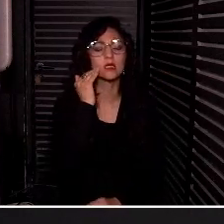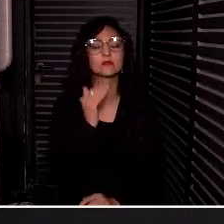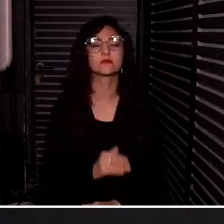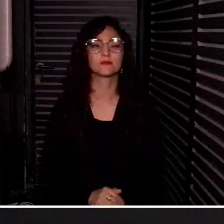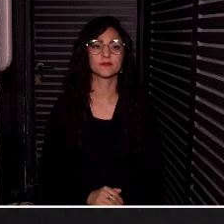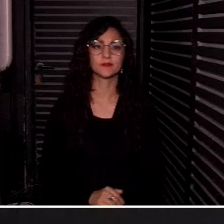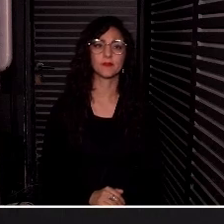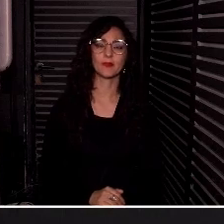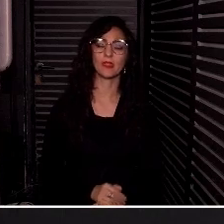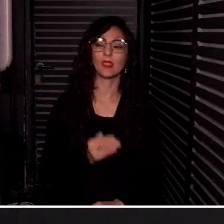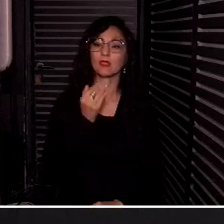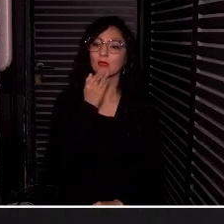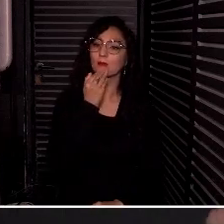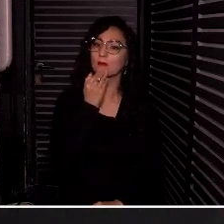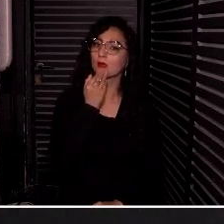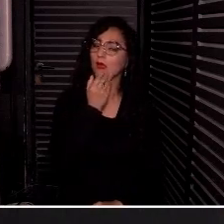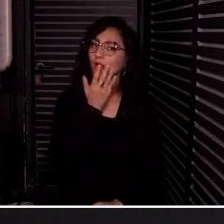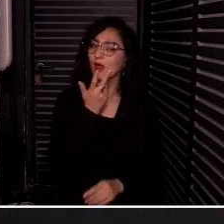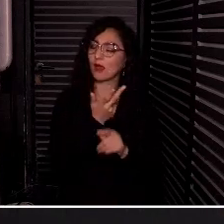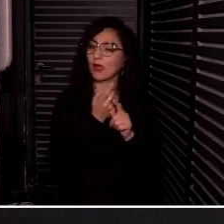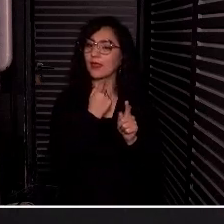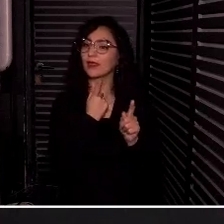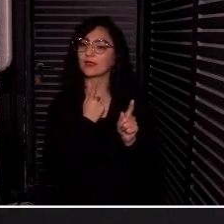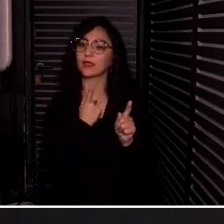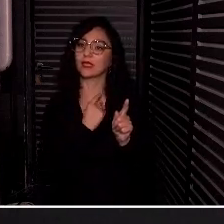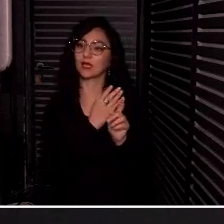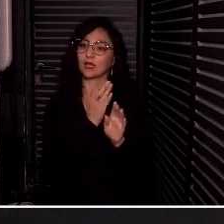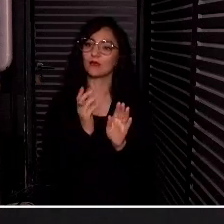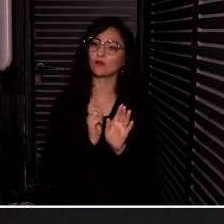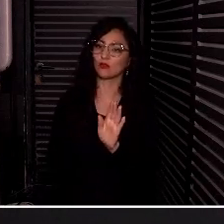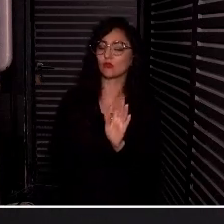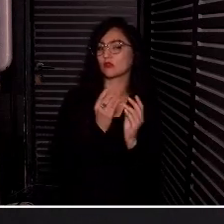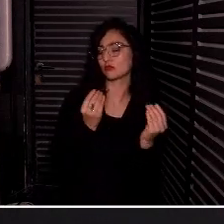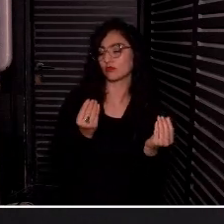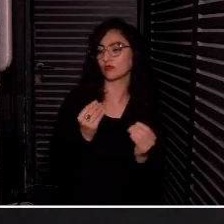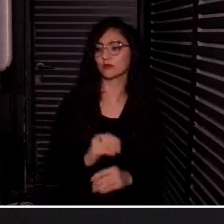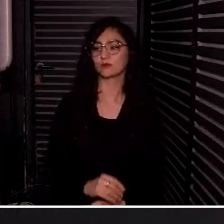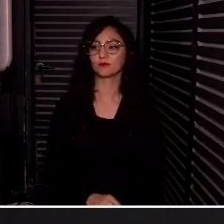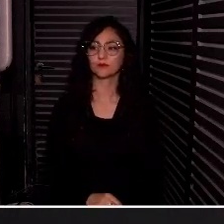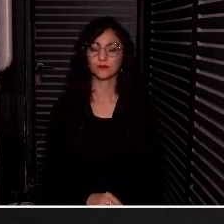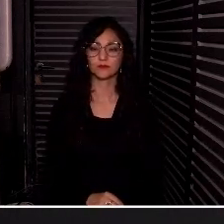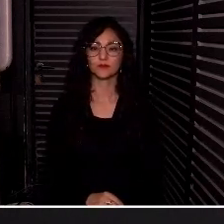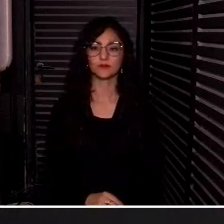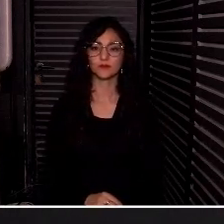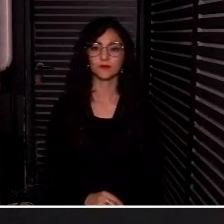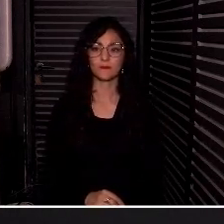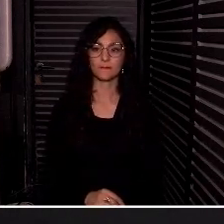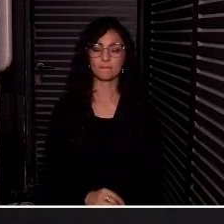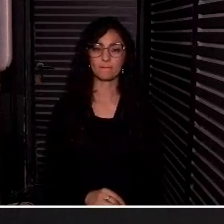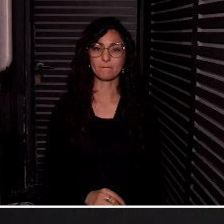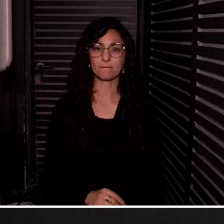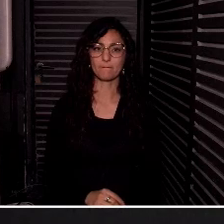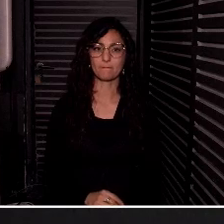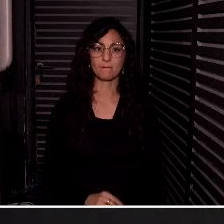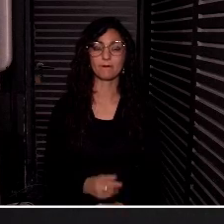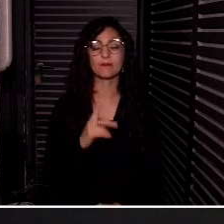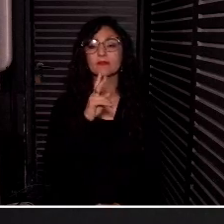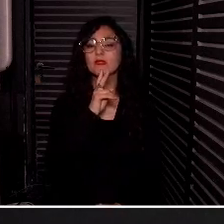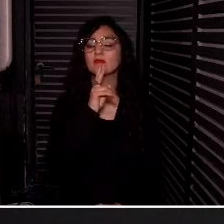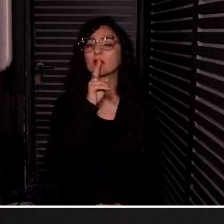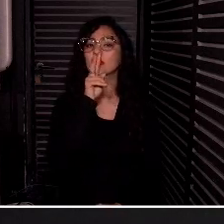naturalmente de fondo hay un interés por tener un medio eso es Inn ya eh tbn